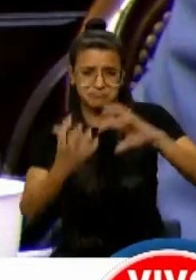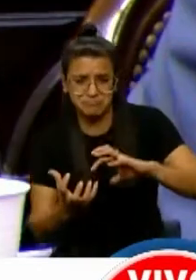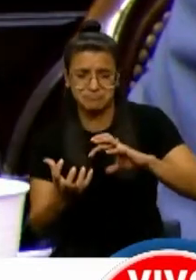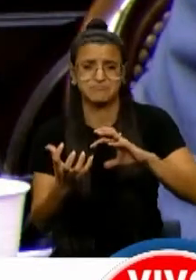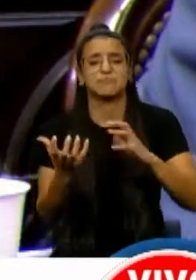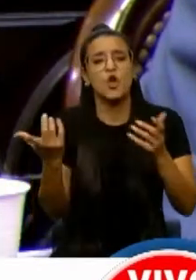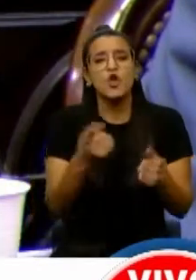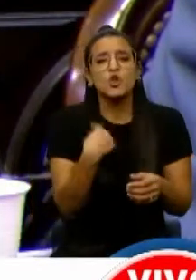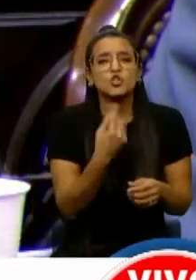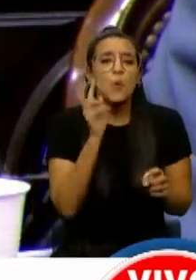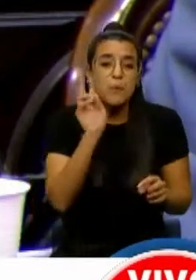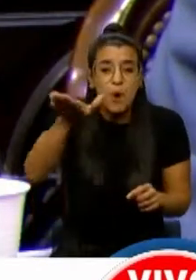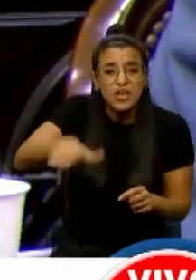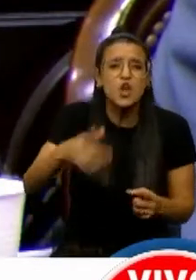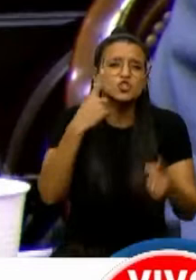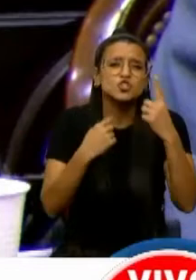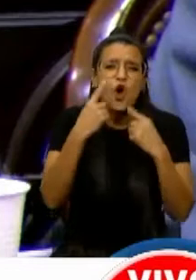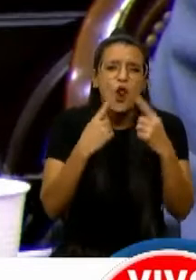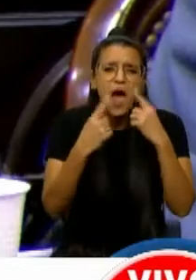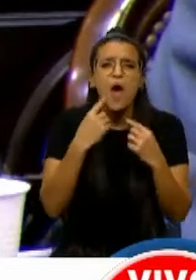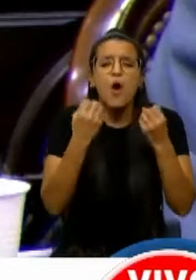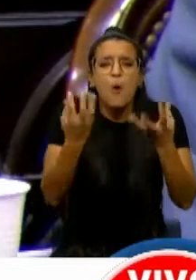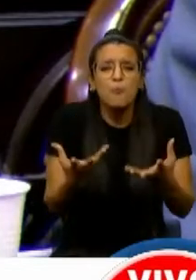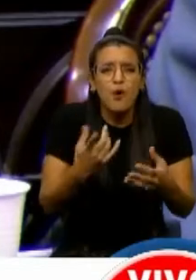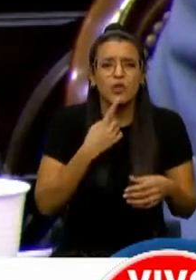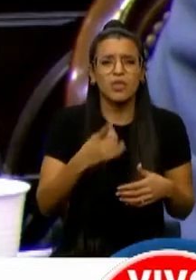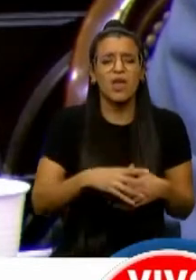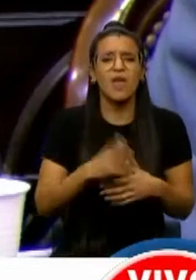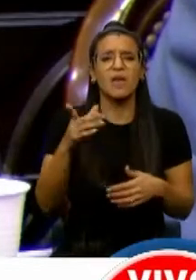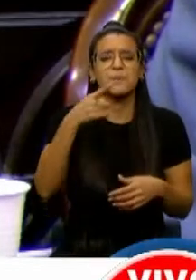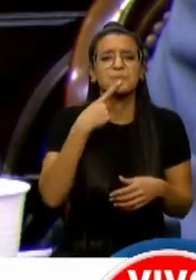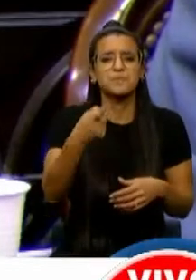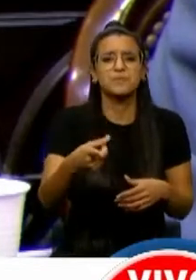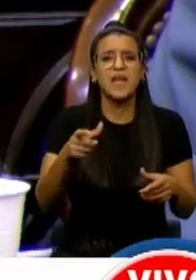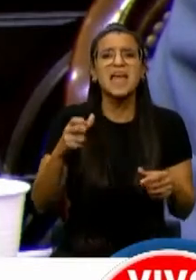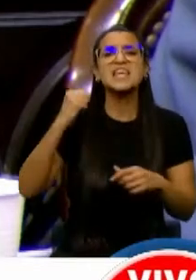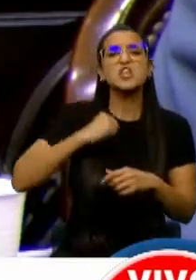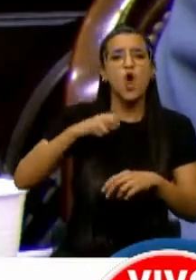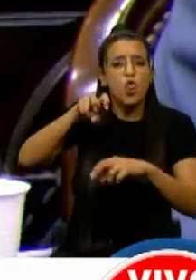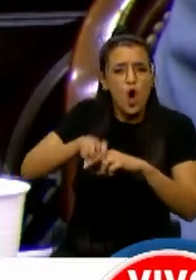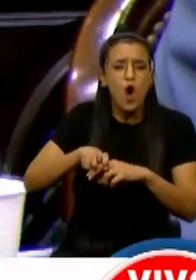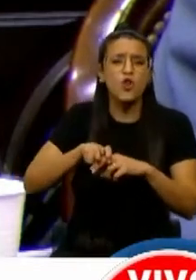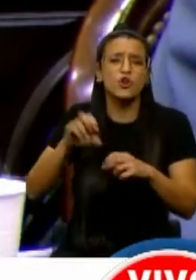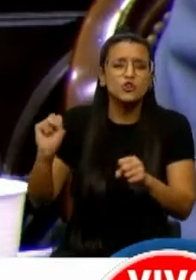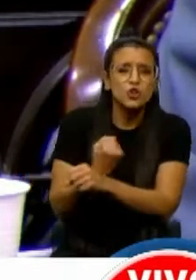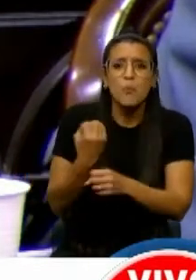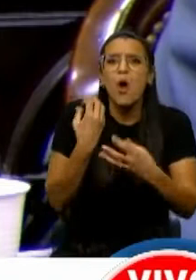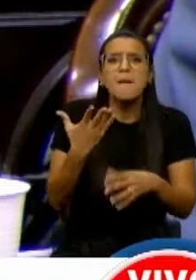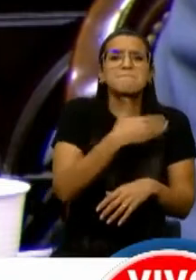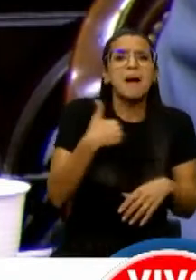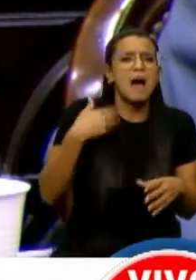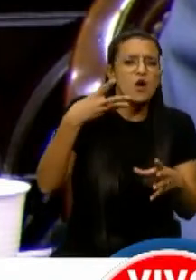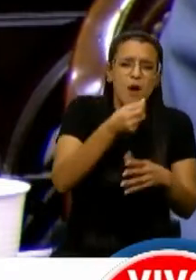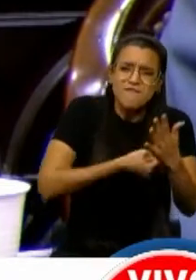destruidas. Vimos a un niño llorar porque le habían roto el inodoro que con tanto esfuerzo había comprado su